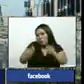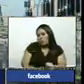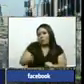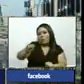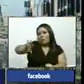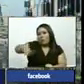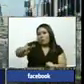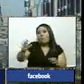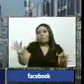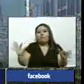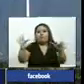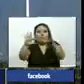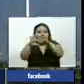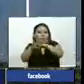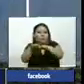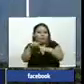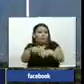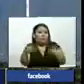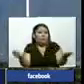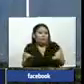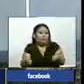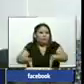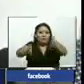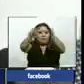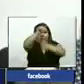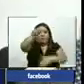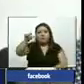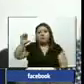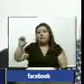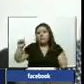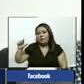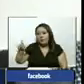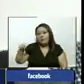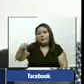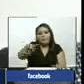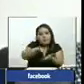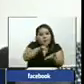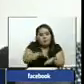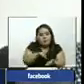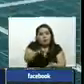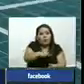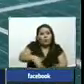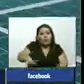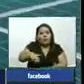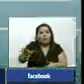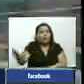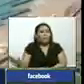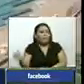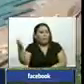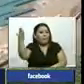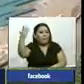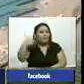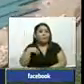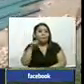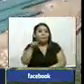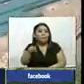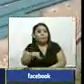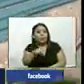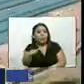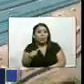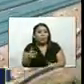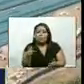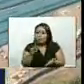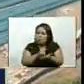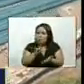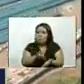en concordancia con lo que hace la CEL. Eso es lo que vamos a explotar con los parques eólicos en Metapán. Otro de los recursos